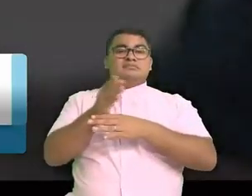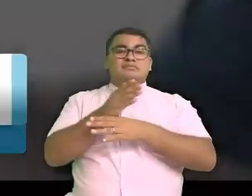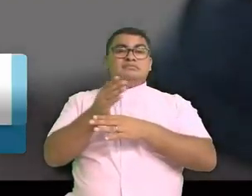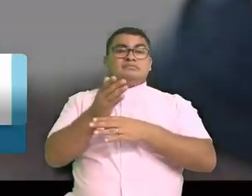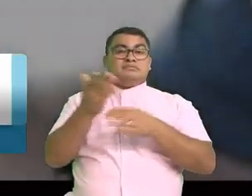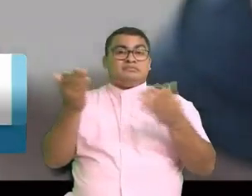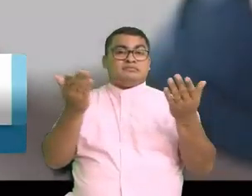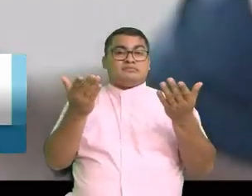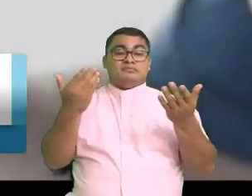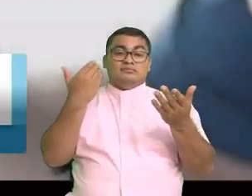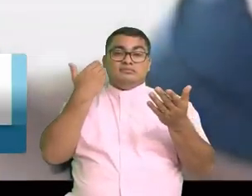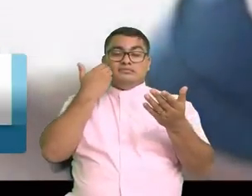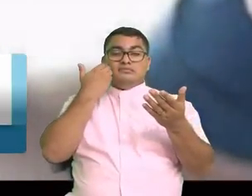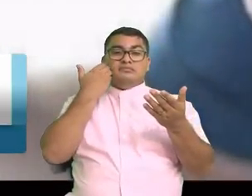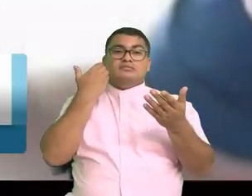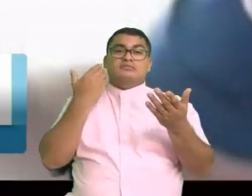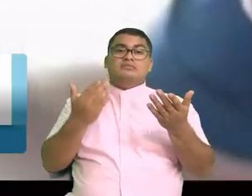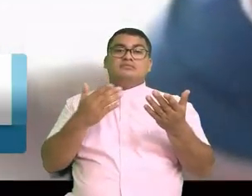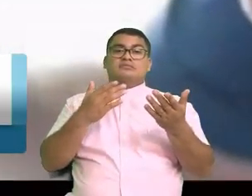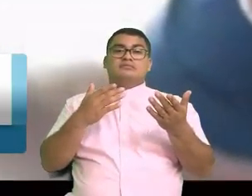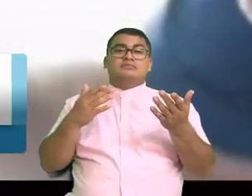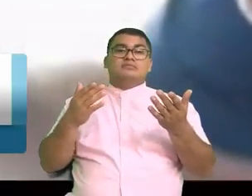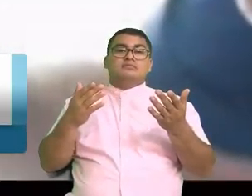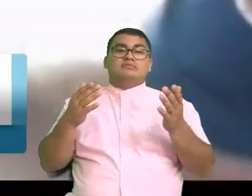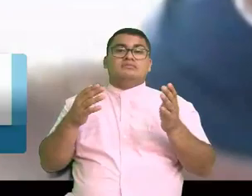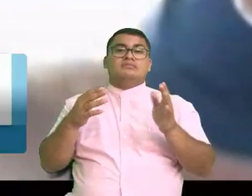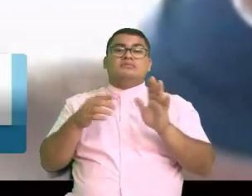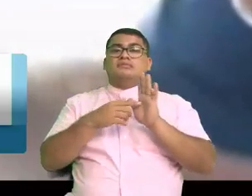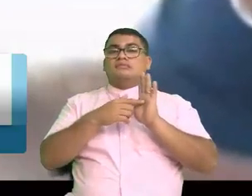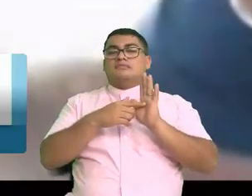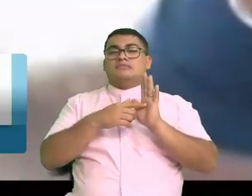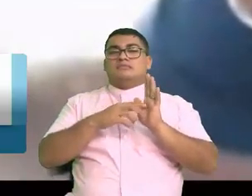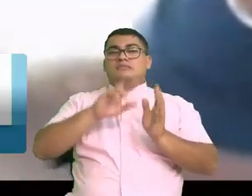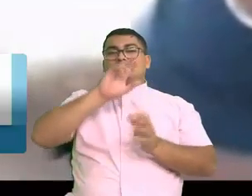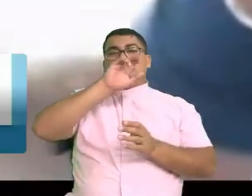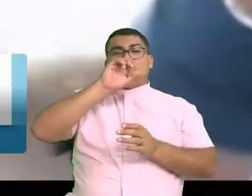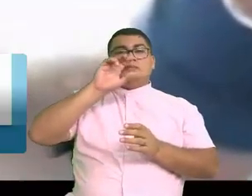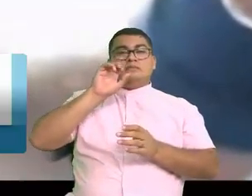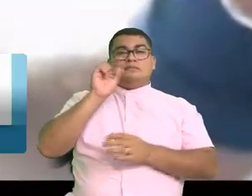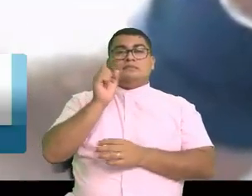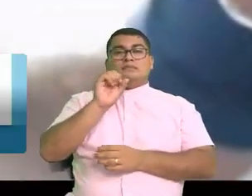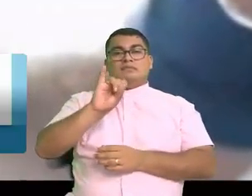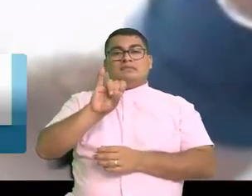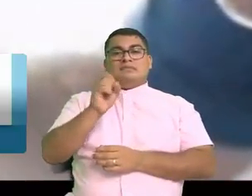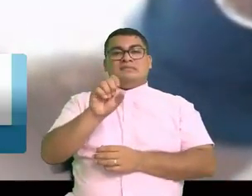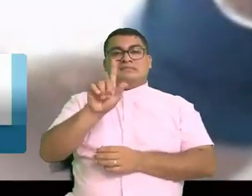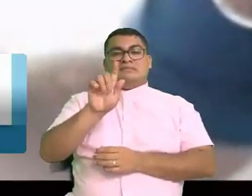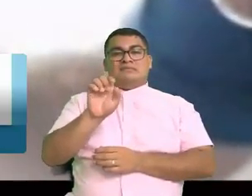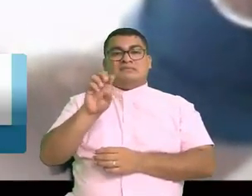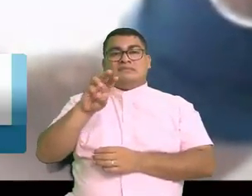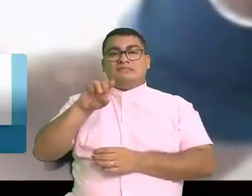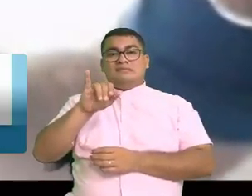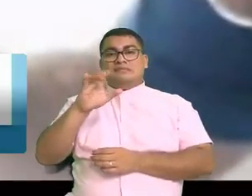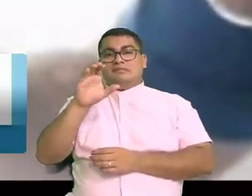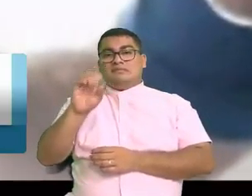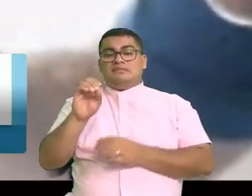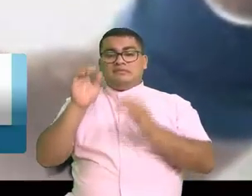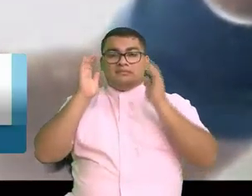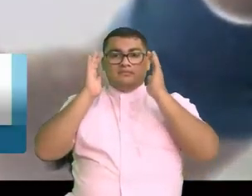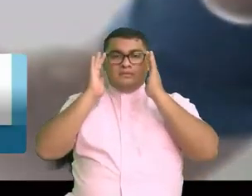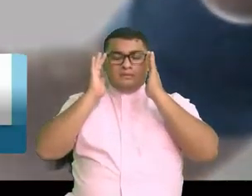de la cronicidad. Tenés que darle, por ejemplo, corticoides sistémicos. ¿Ves?